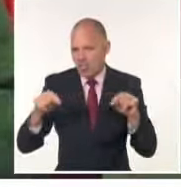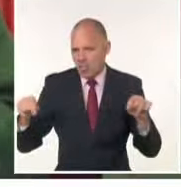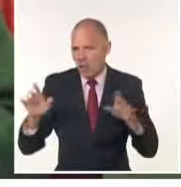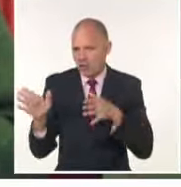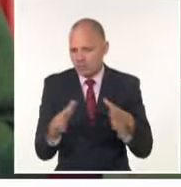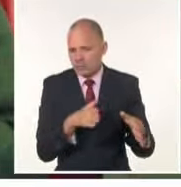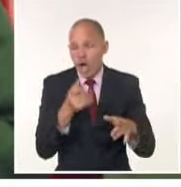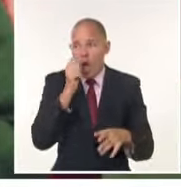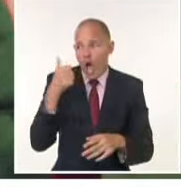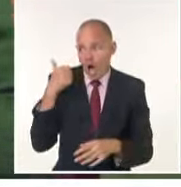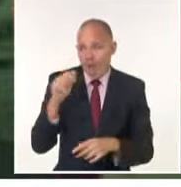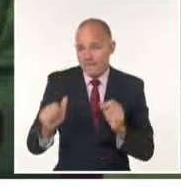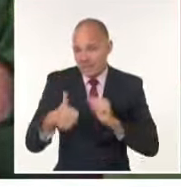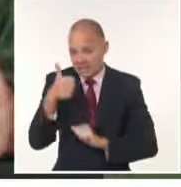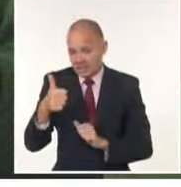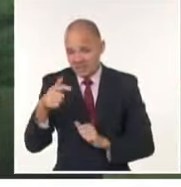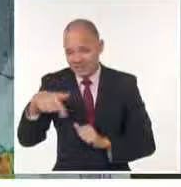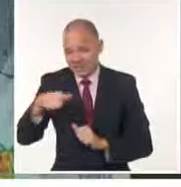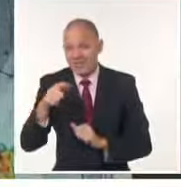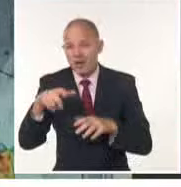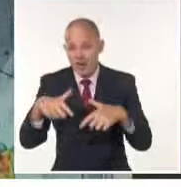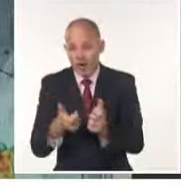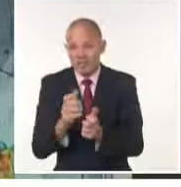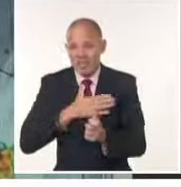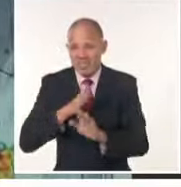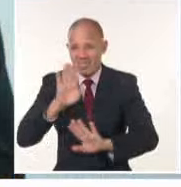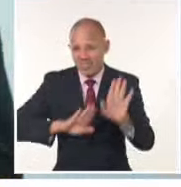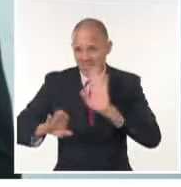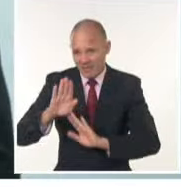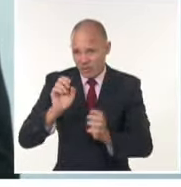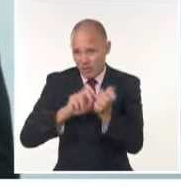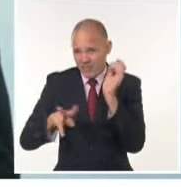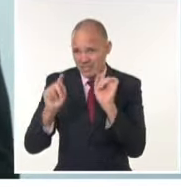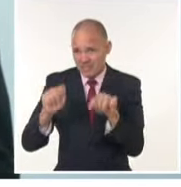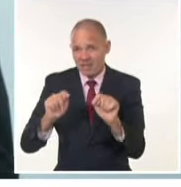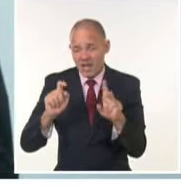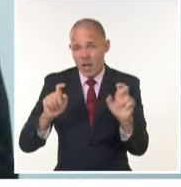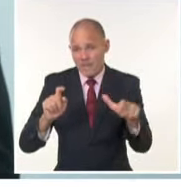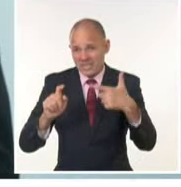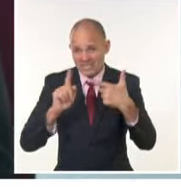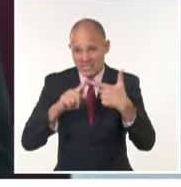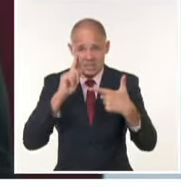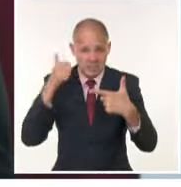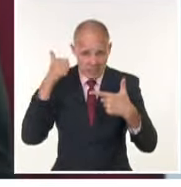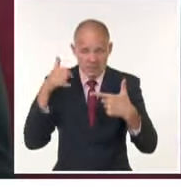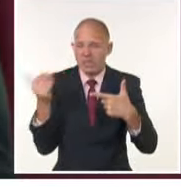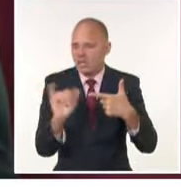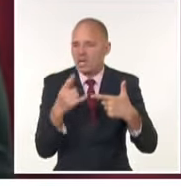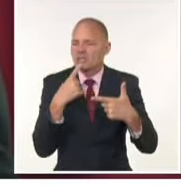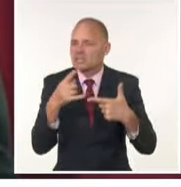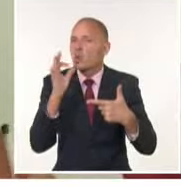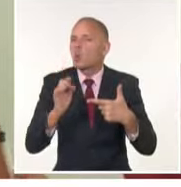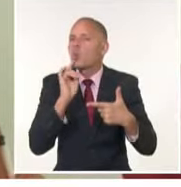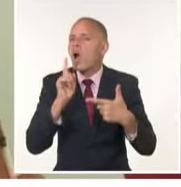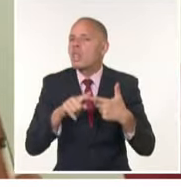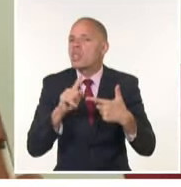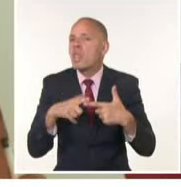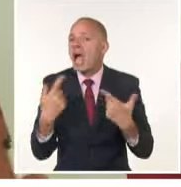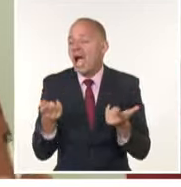defensa provincial Mario Sabines Lorenzo y su vicepresidenta Marieta poy Zamora insistieron en la necesidad de no